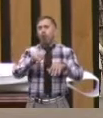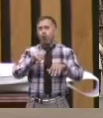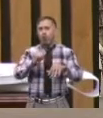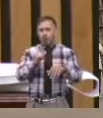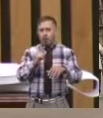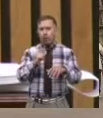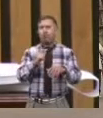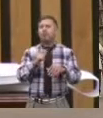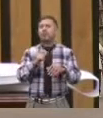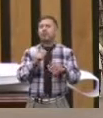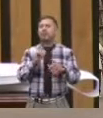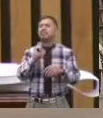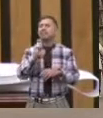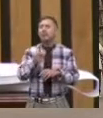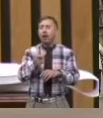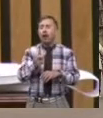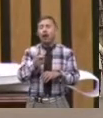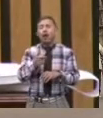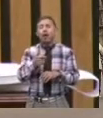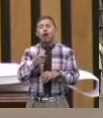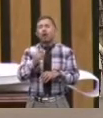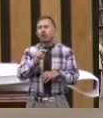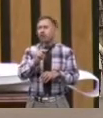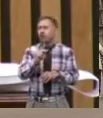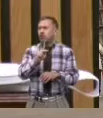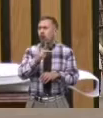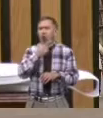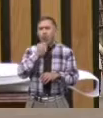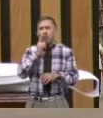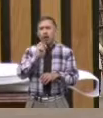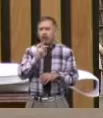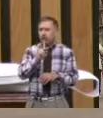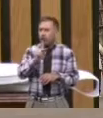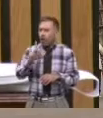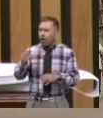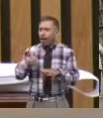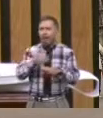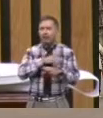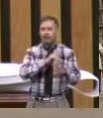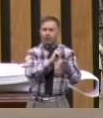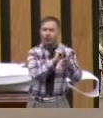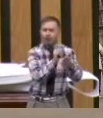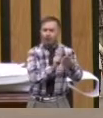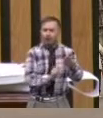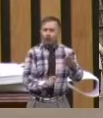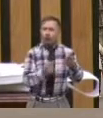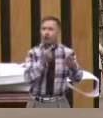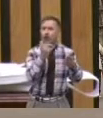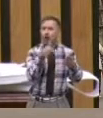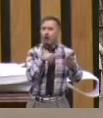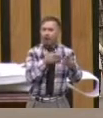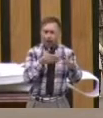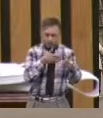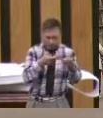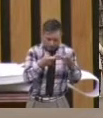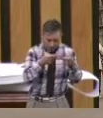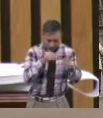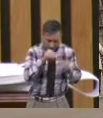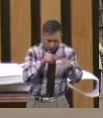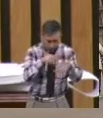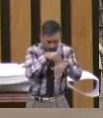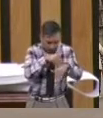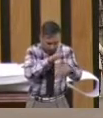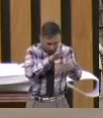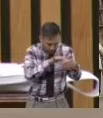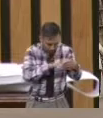mensajes, es decir, todos siguieron un guión preestablecido. Se trató de una estrategia propagandística encaminada